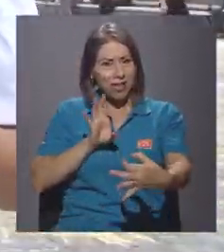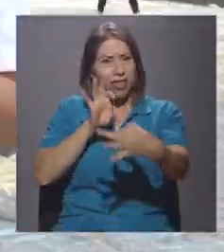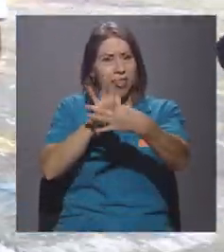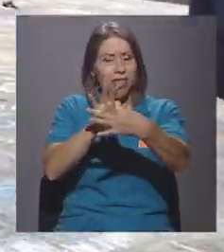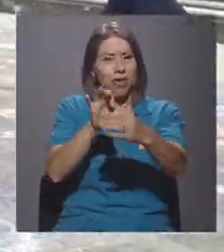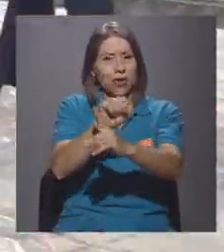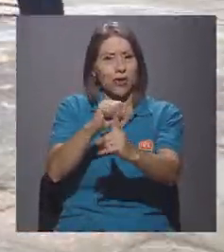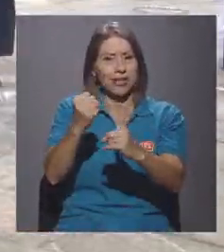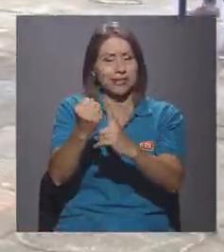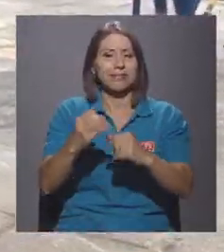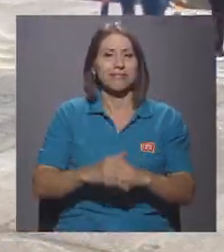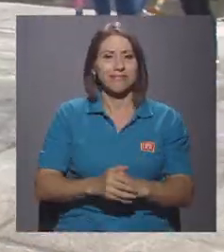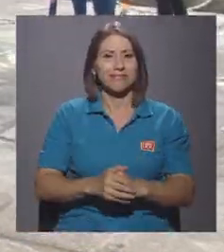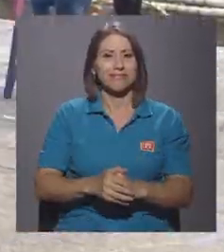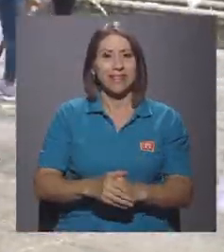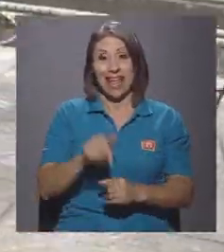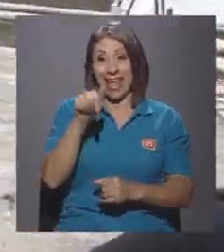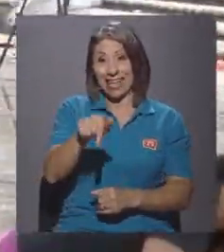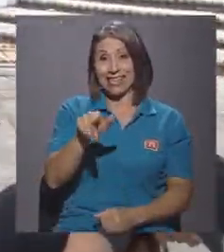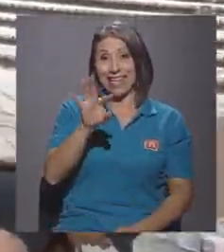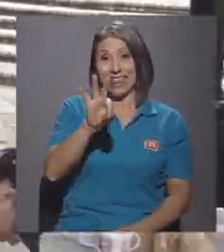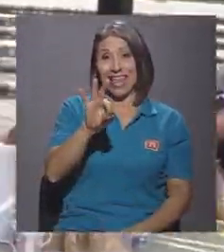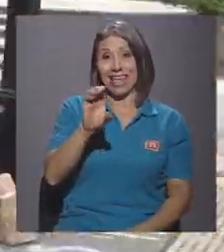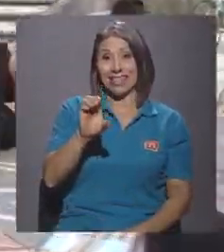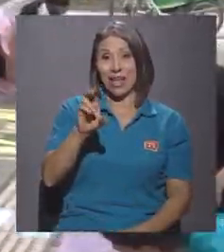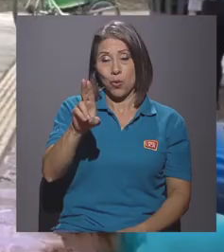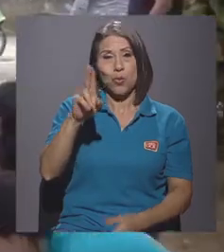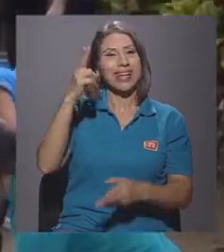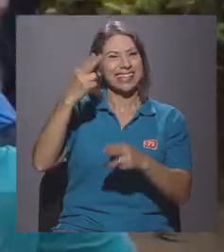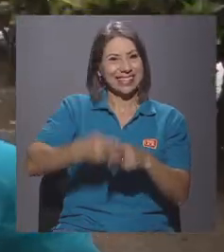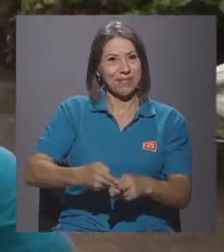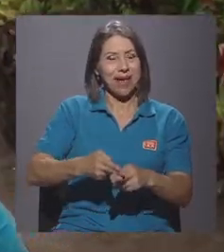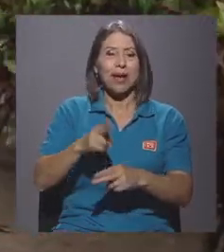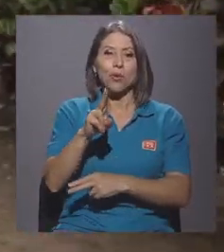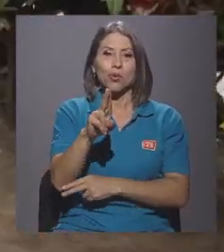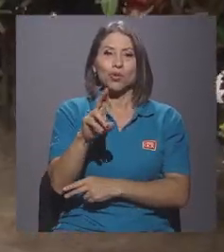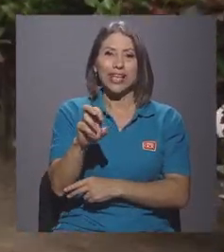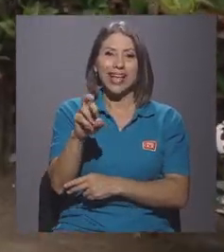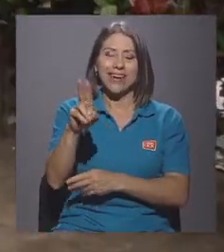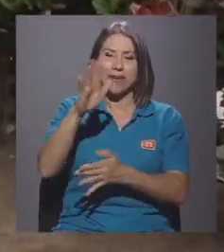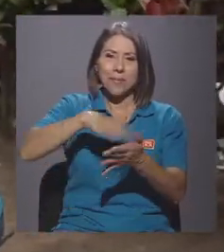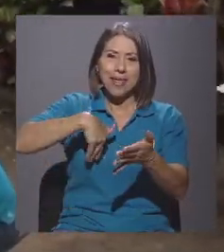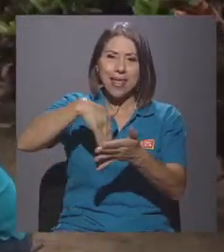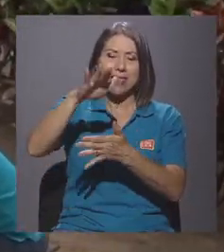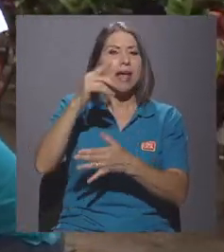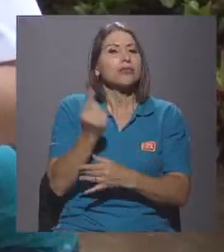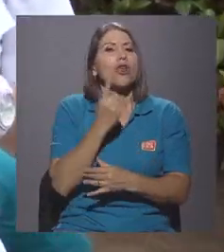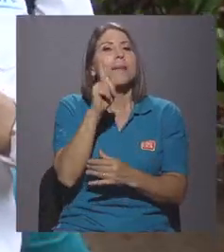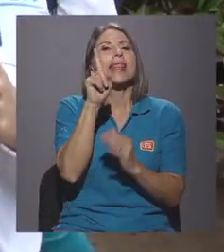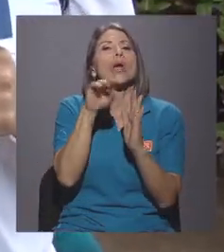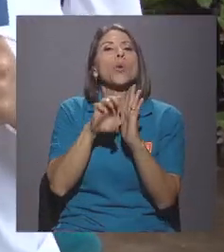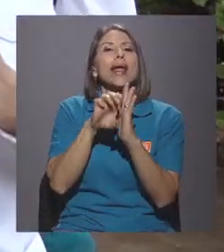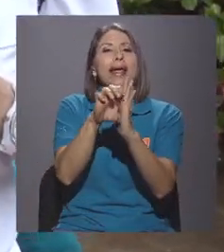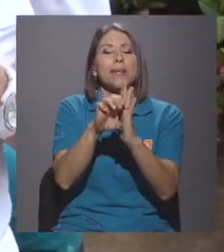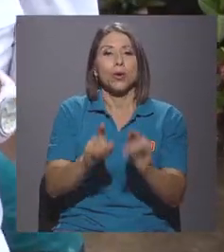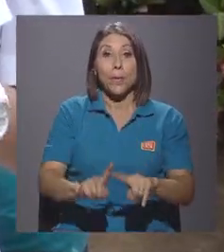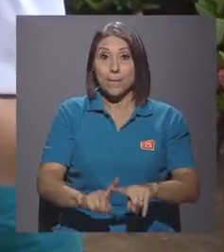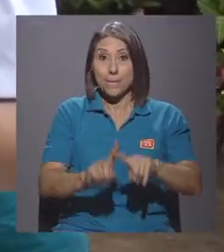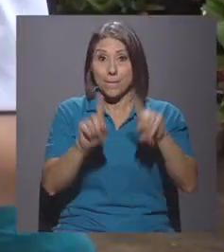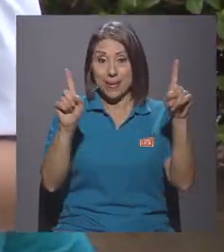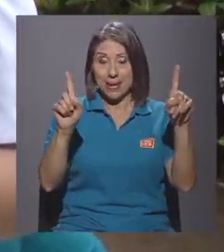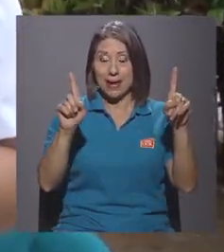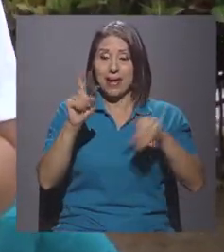la sociedad. Este TCU llamado UCR Pinta es tan solo un ejemplo de ello. Sin embargo, solamente en